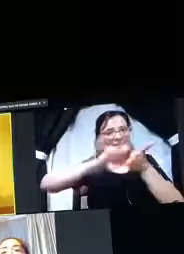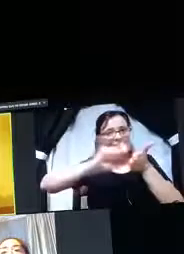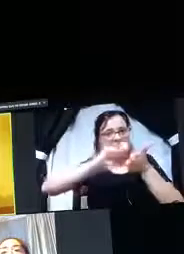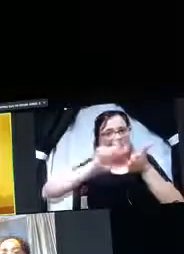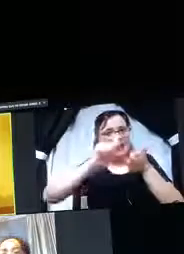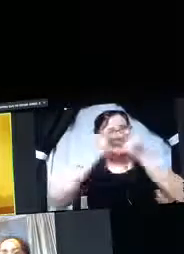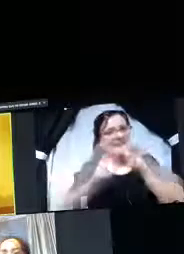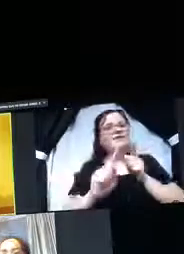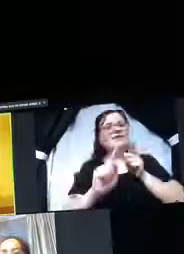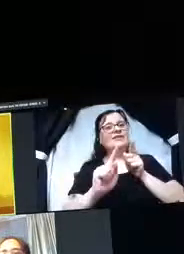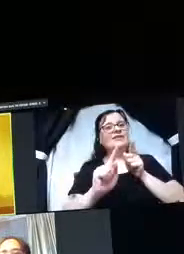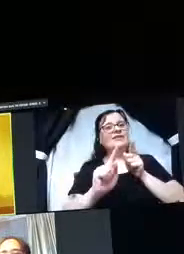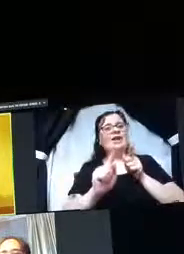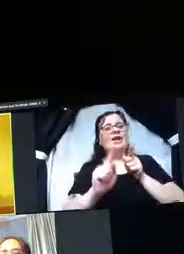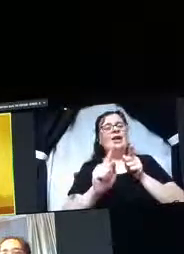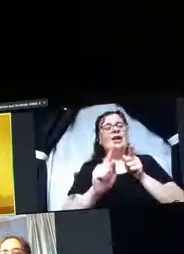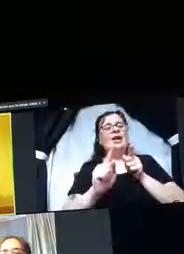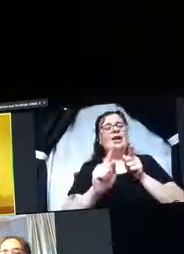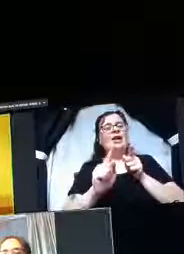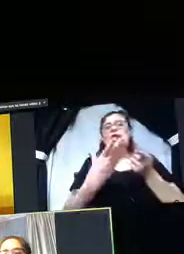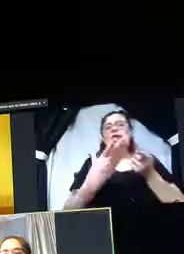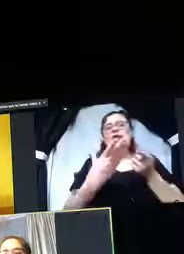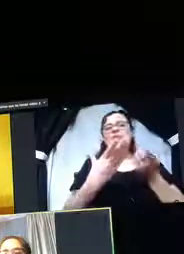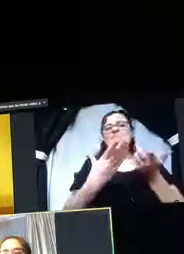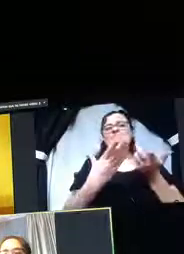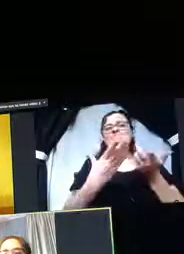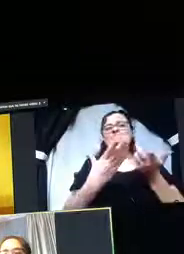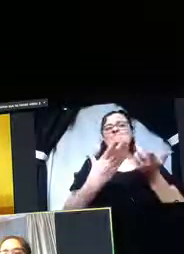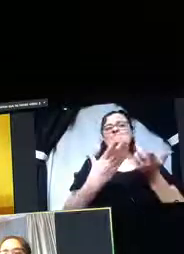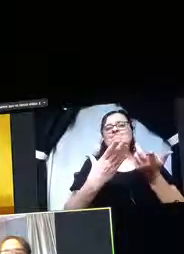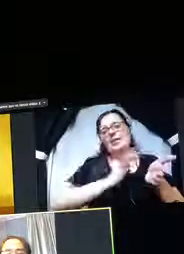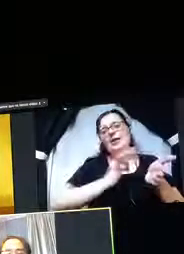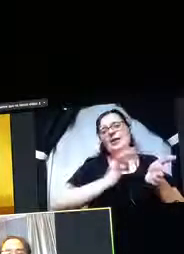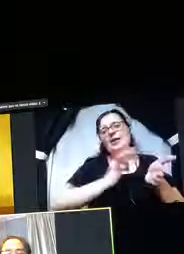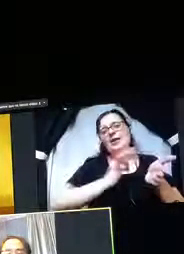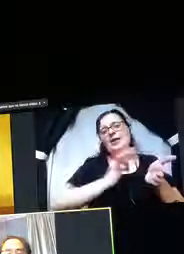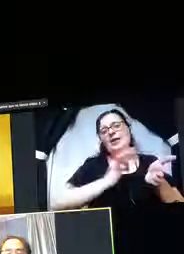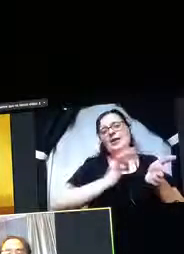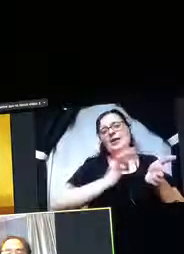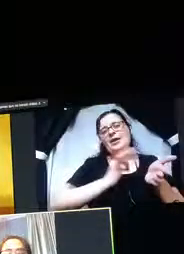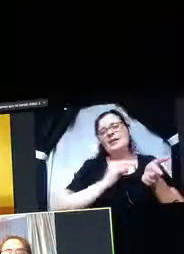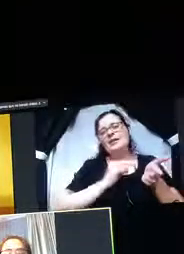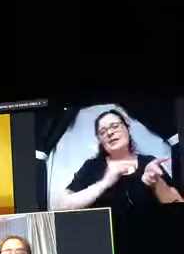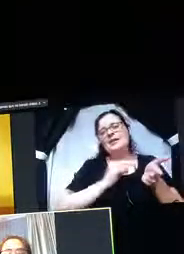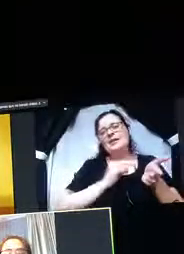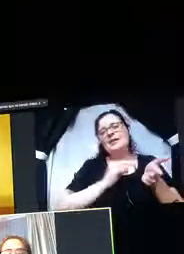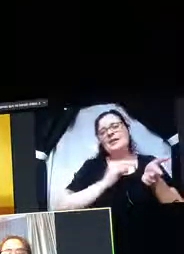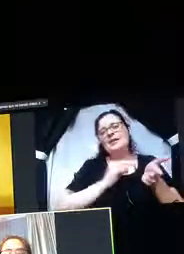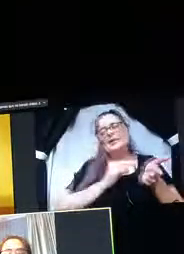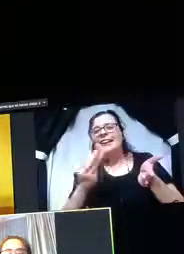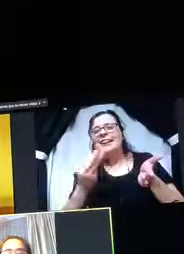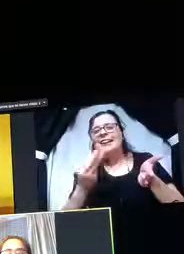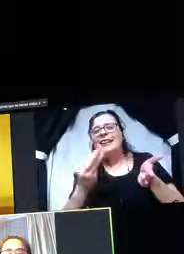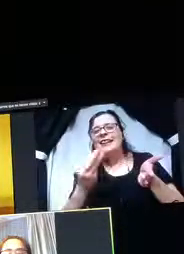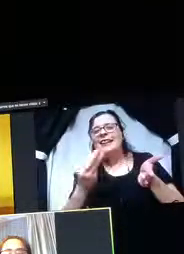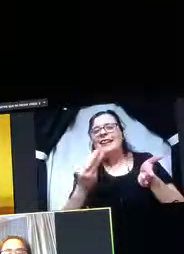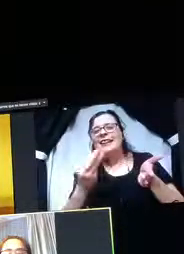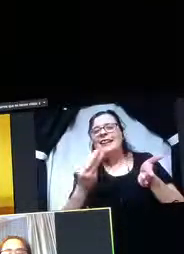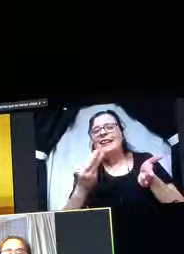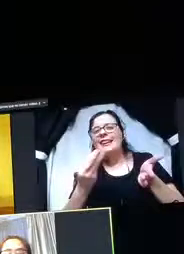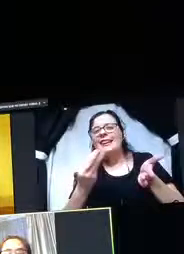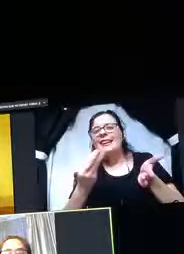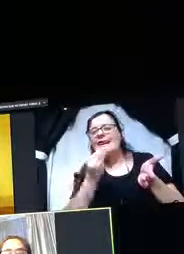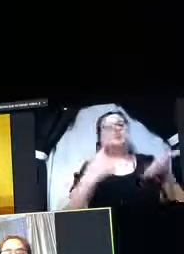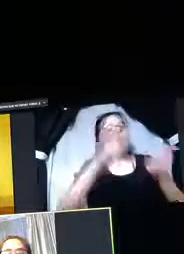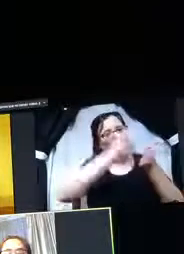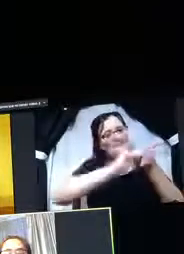lenguaje escrito con ella era distinto, porque yo le hablaba de la manera que sabía que no me iba a malinterpretar, ¿no? Entonces yo hacía mi lenguaje escrito